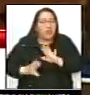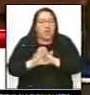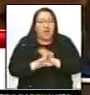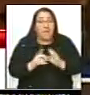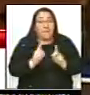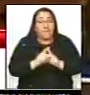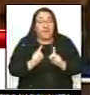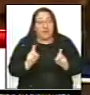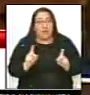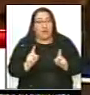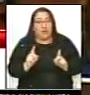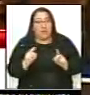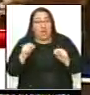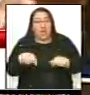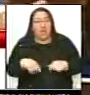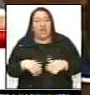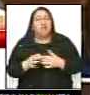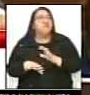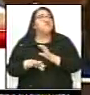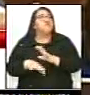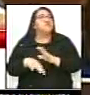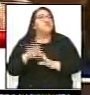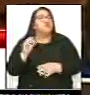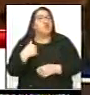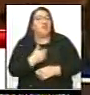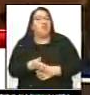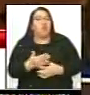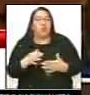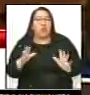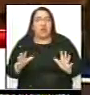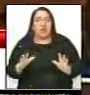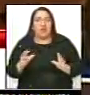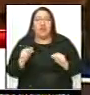en el país se rifan al mejor postor. Y esto